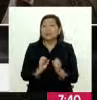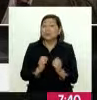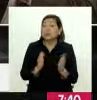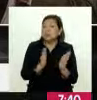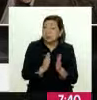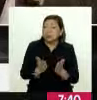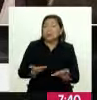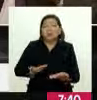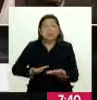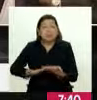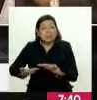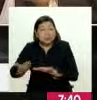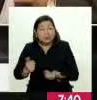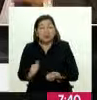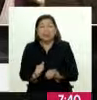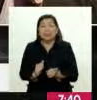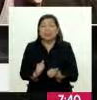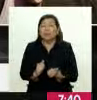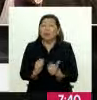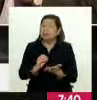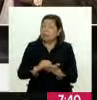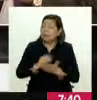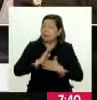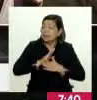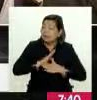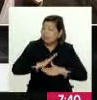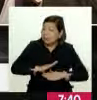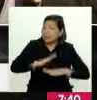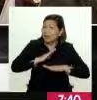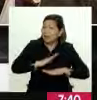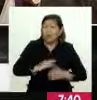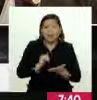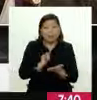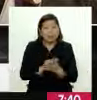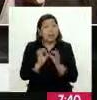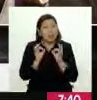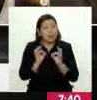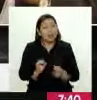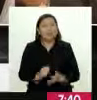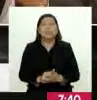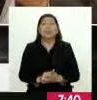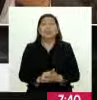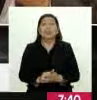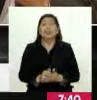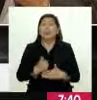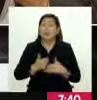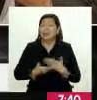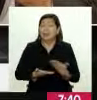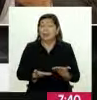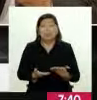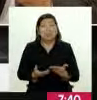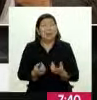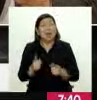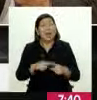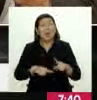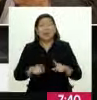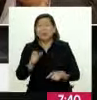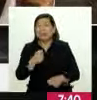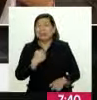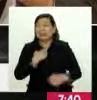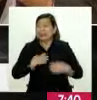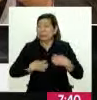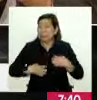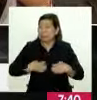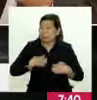infraestructura, servicios, uh-huh, a darle la tranquilidad. Y eso es algo que justamente ha generado mucha molestia en